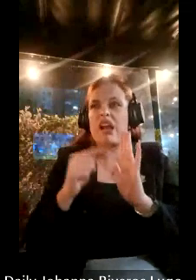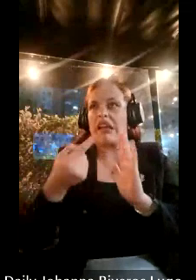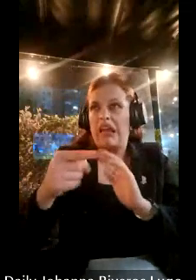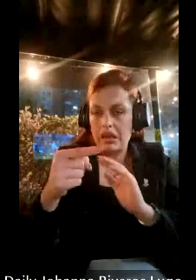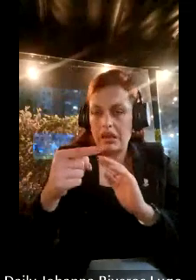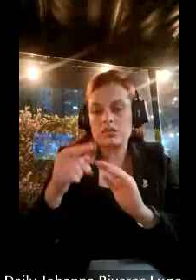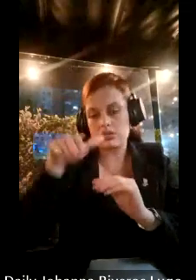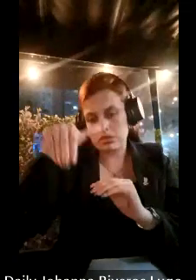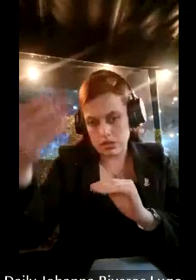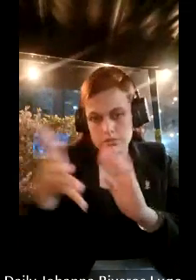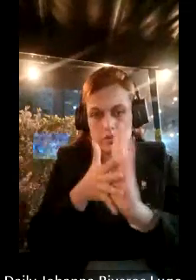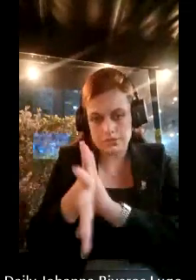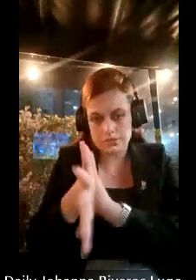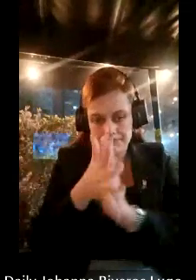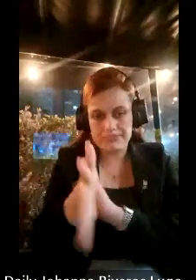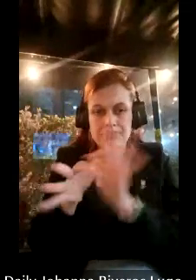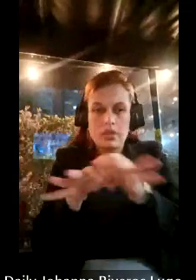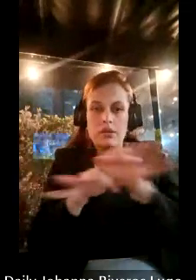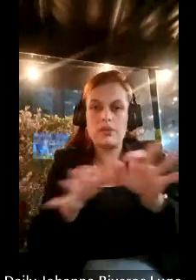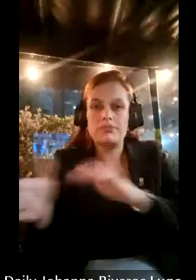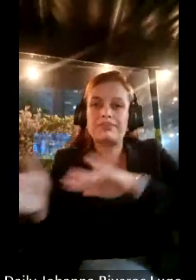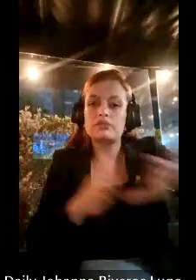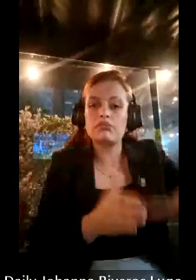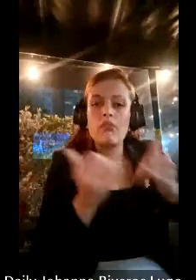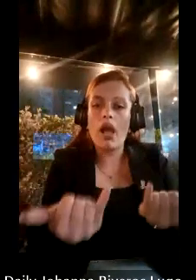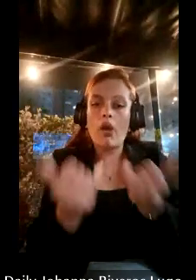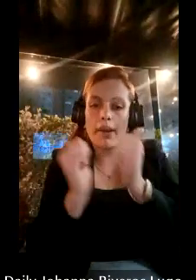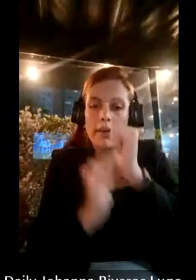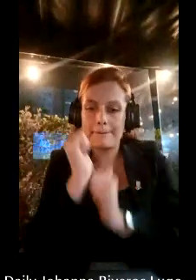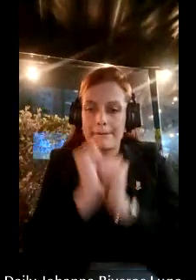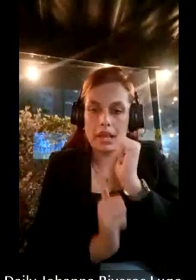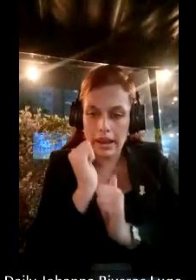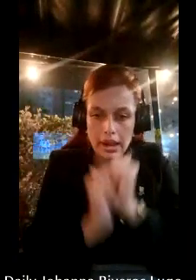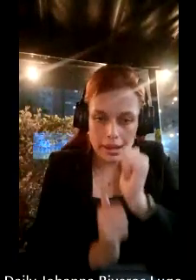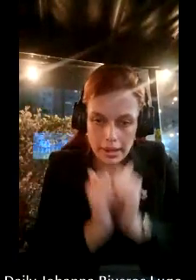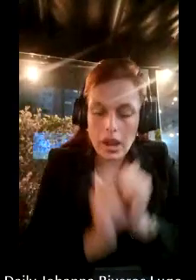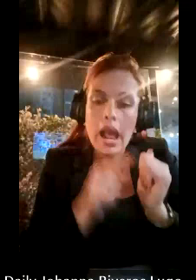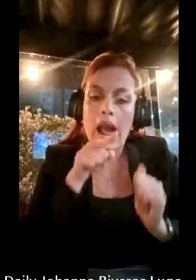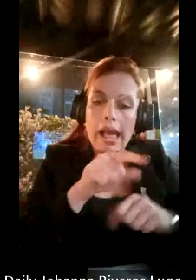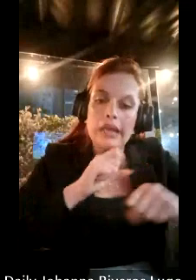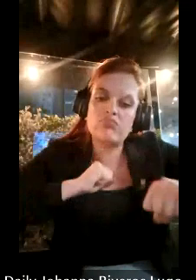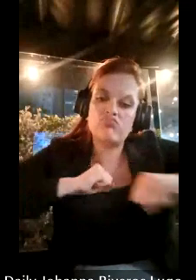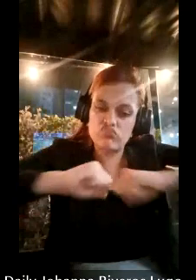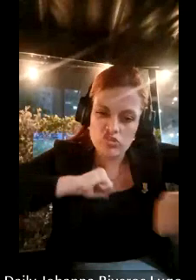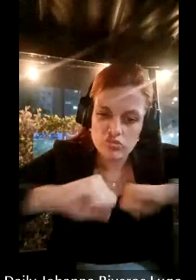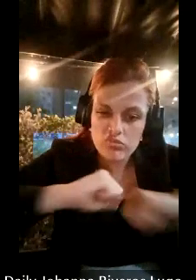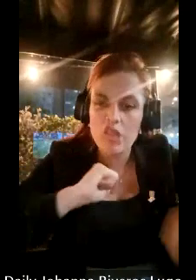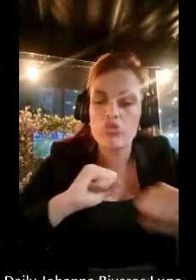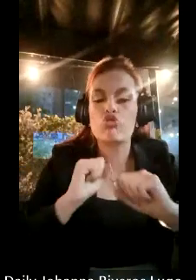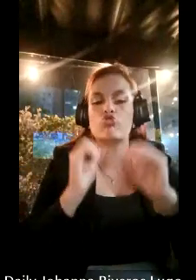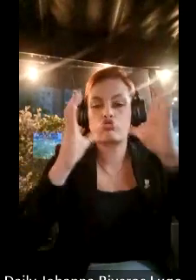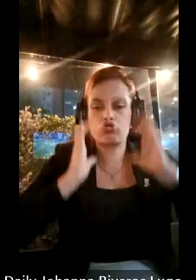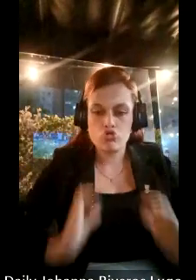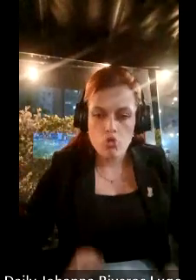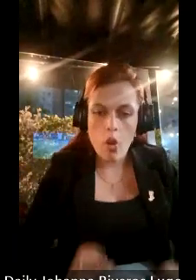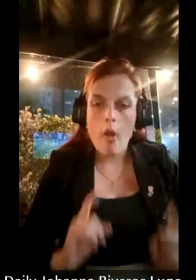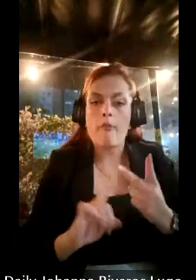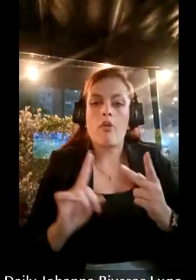Empezamos con la mecánica, que estudia el movimiento de los cuerpos y las fuerzas que actúan en